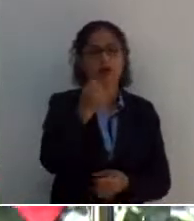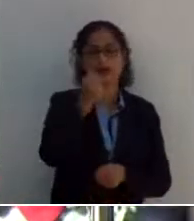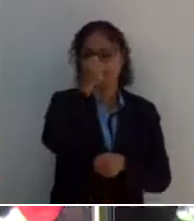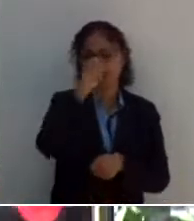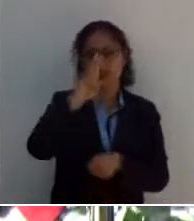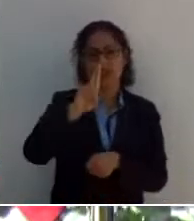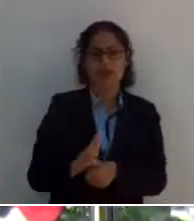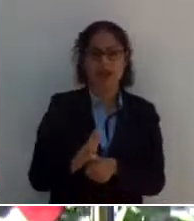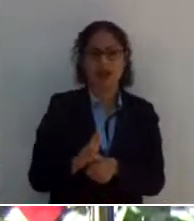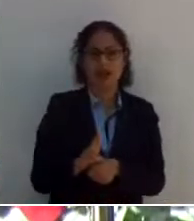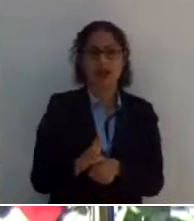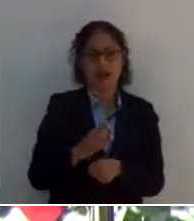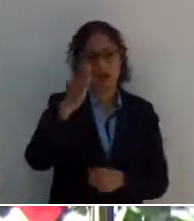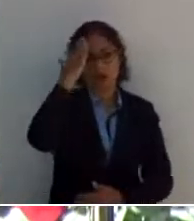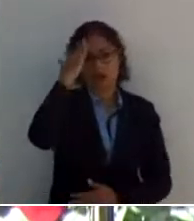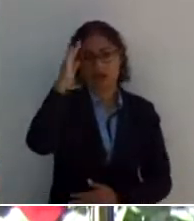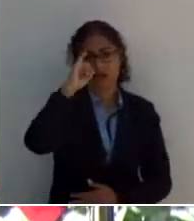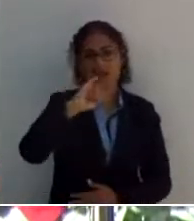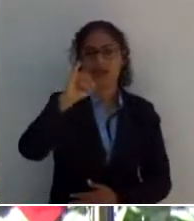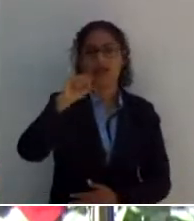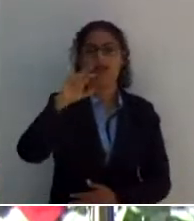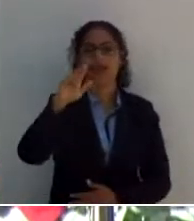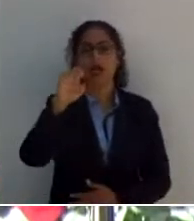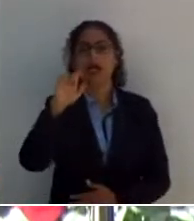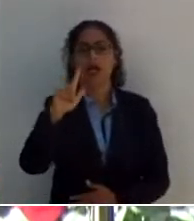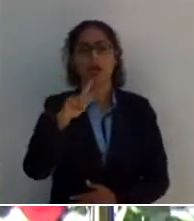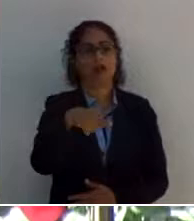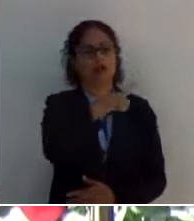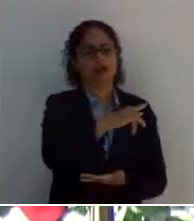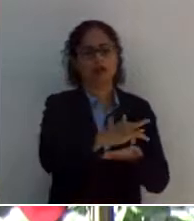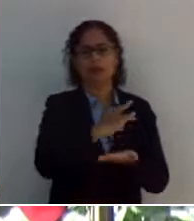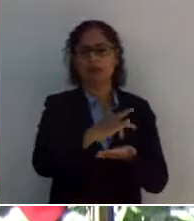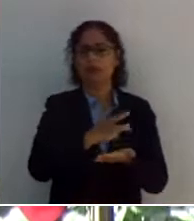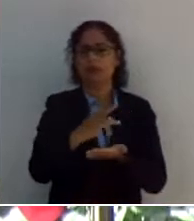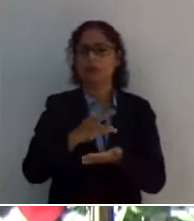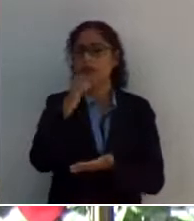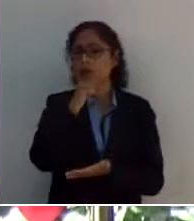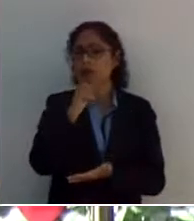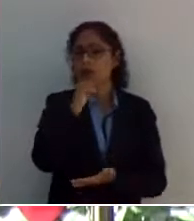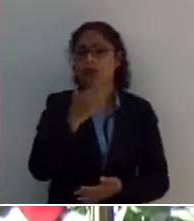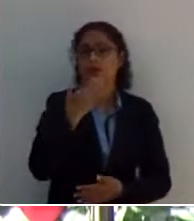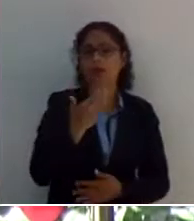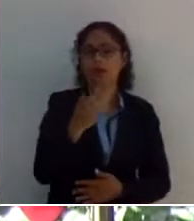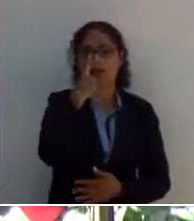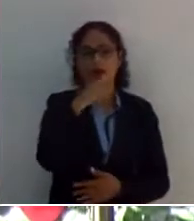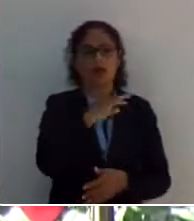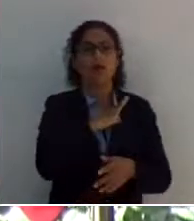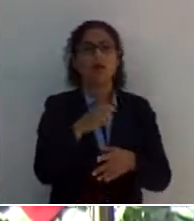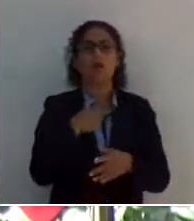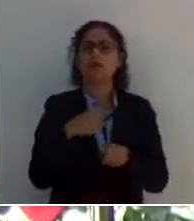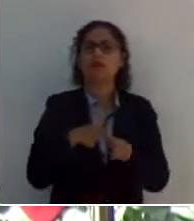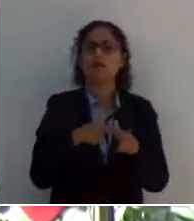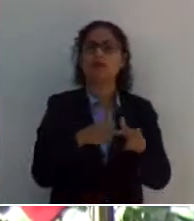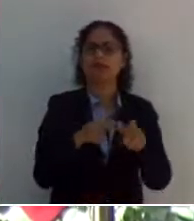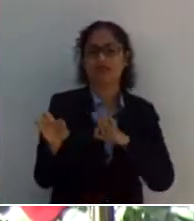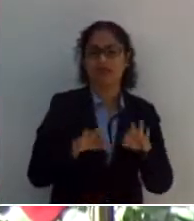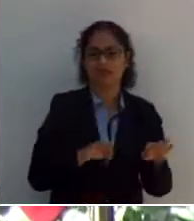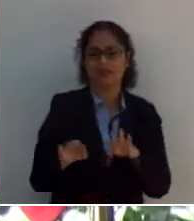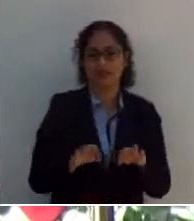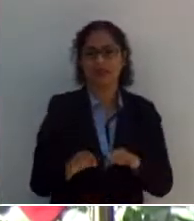Seguridad Pública, Israel Patrón Reyes, por todo su apoyo que nos han brindado para poder desempeñar nuestras